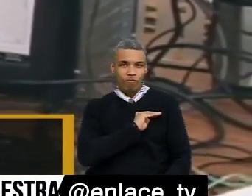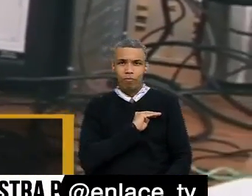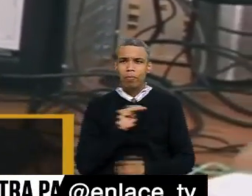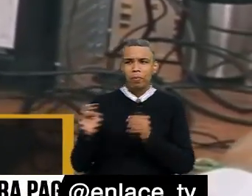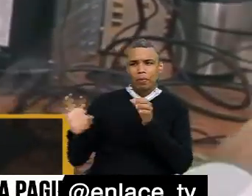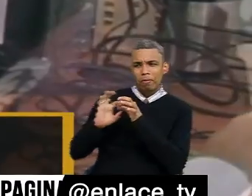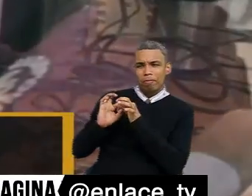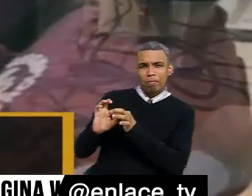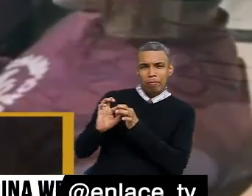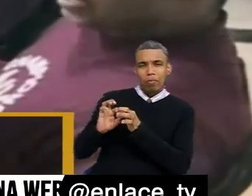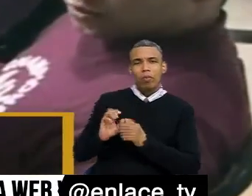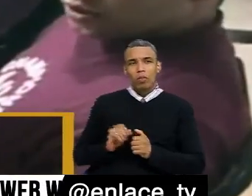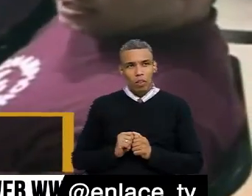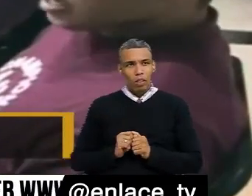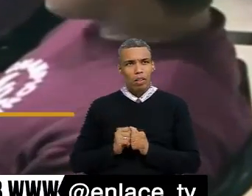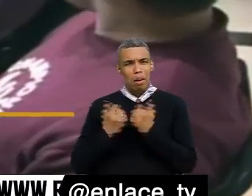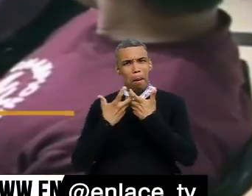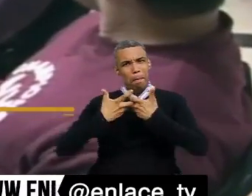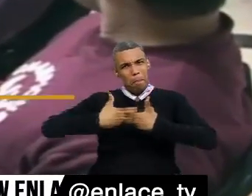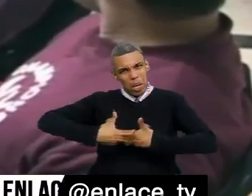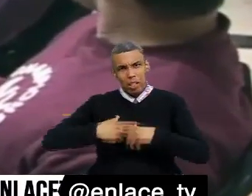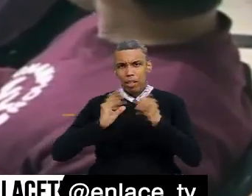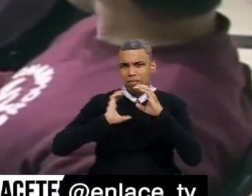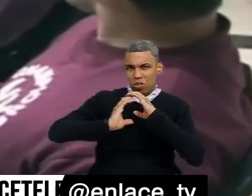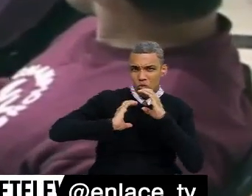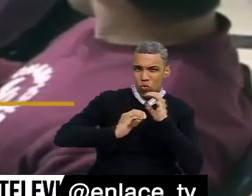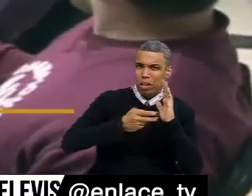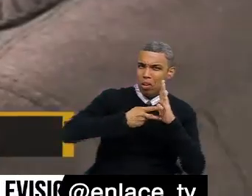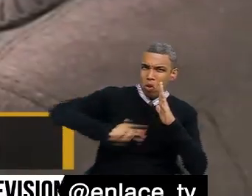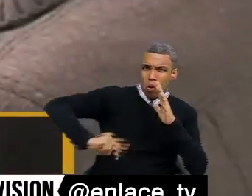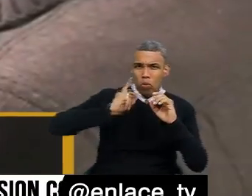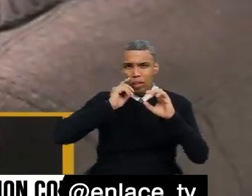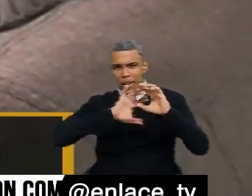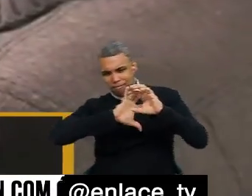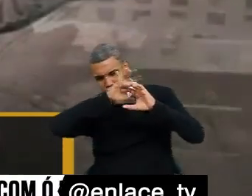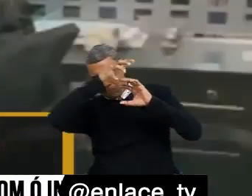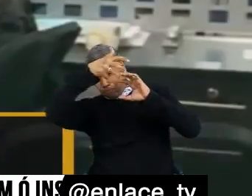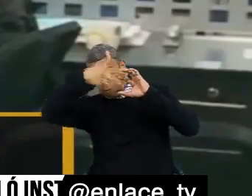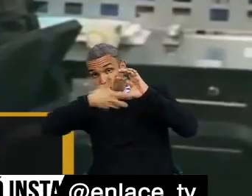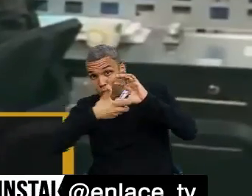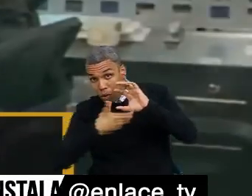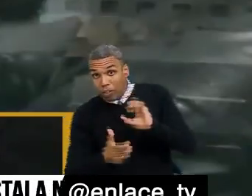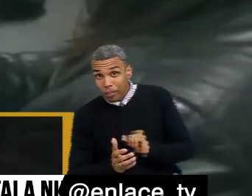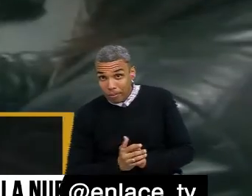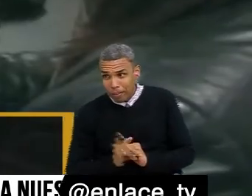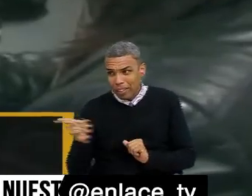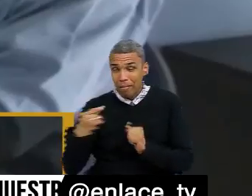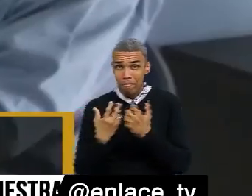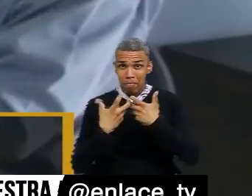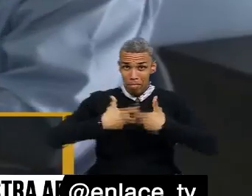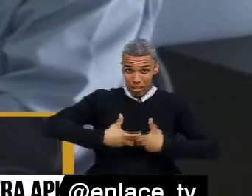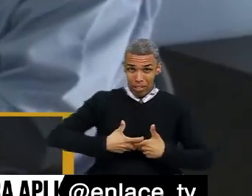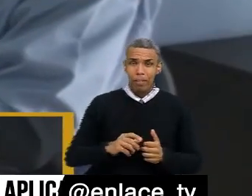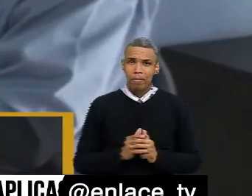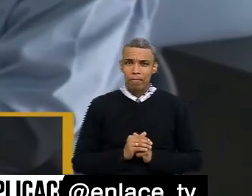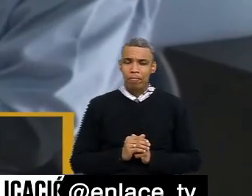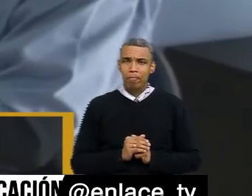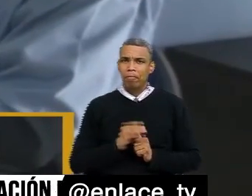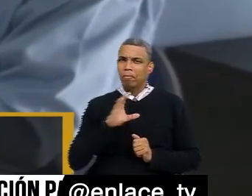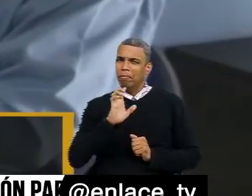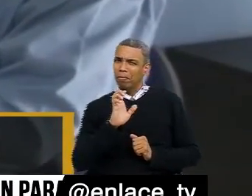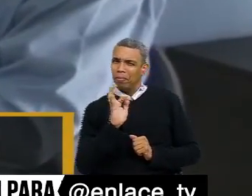con el Clúster de Empresas de Tecnologías de Información y Comunicaciones de Santander, CETICS, invitan a los empresarios a conocer cómo